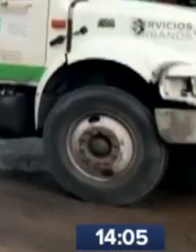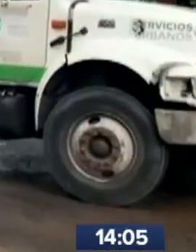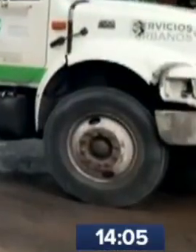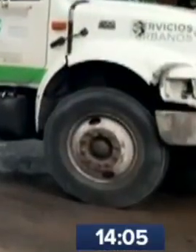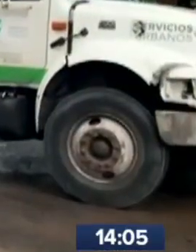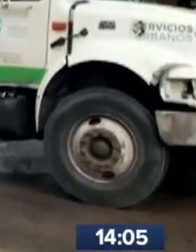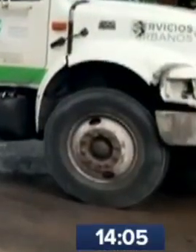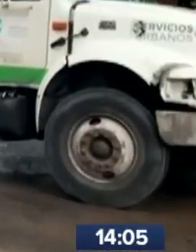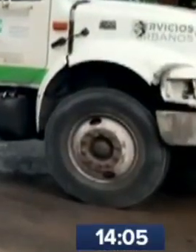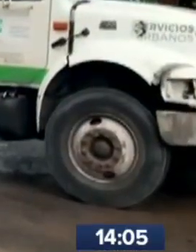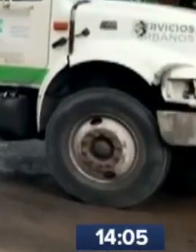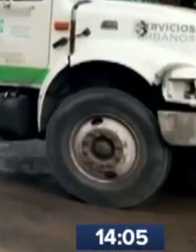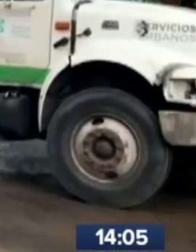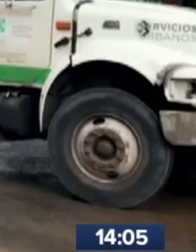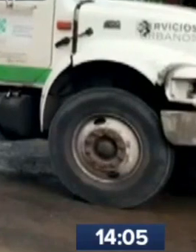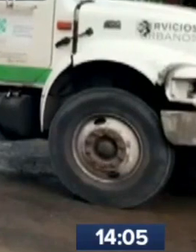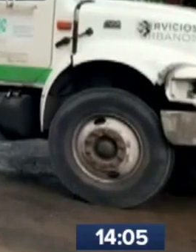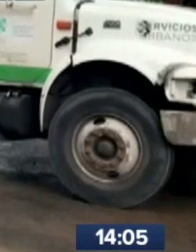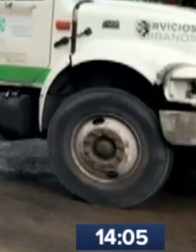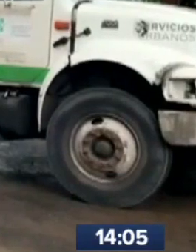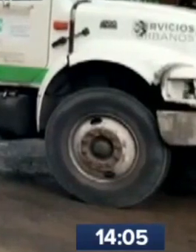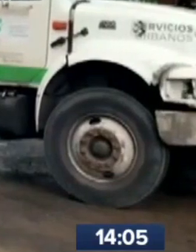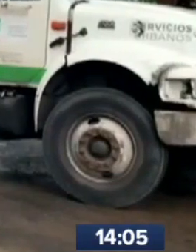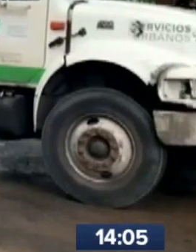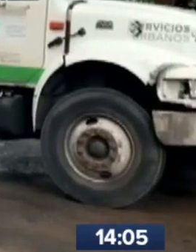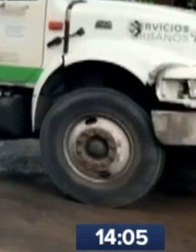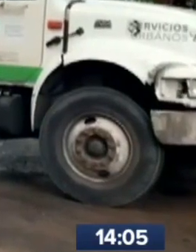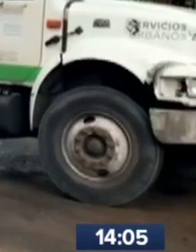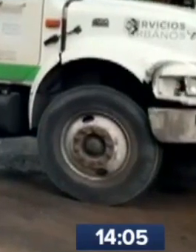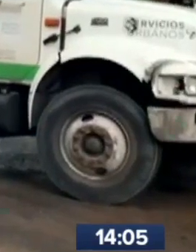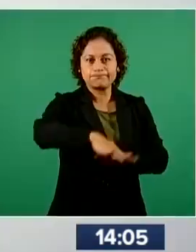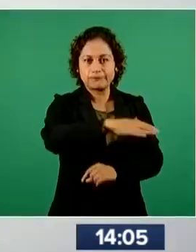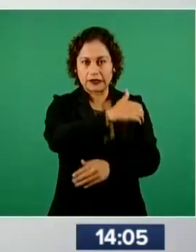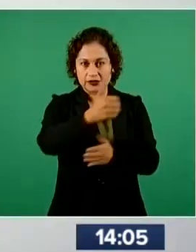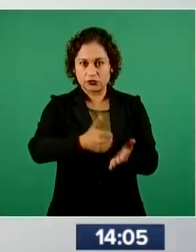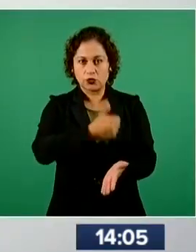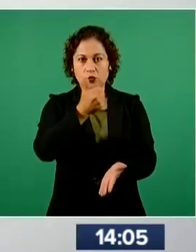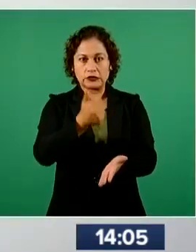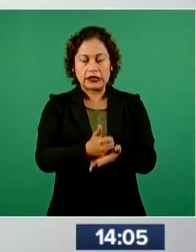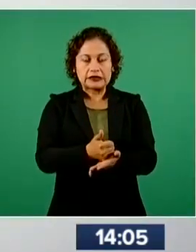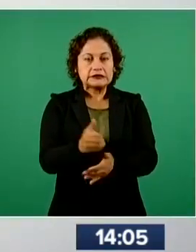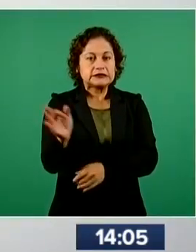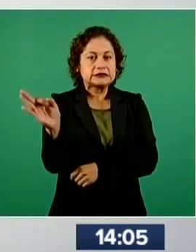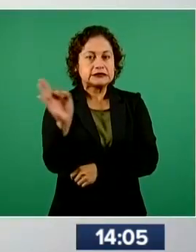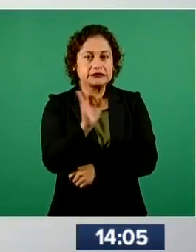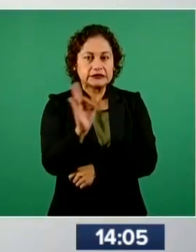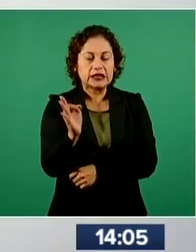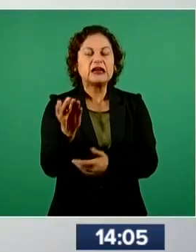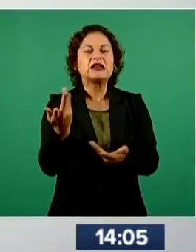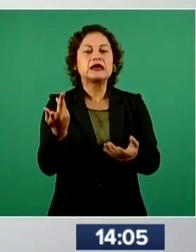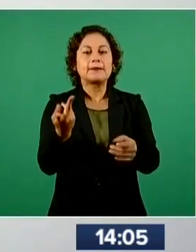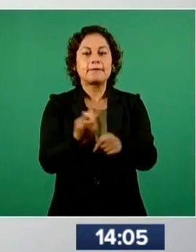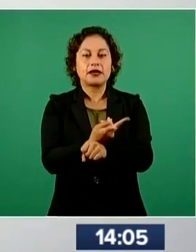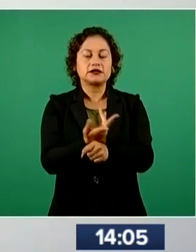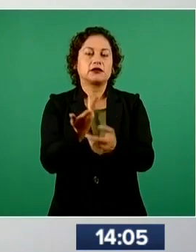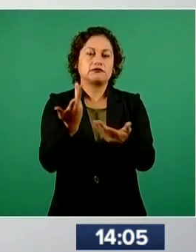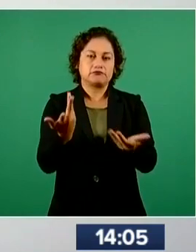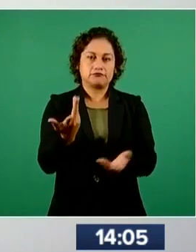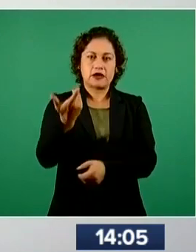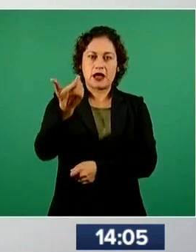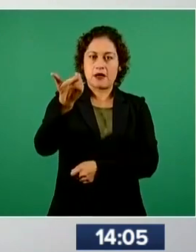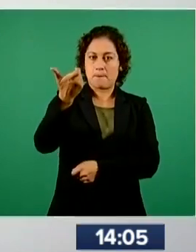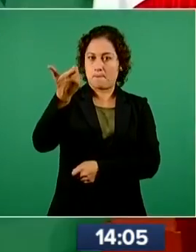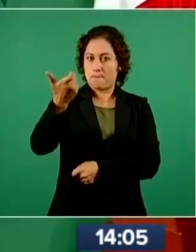instalación de una red de gas natural lópez obrador indicó que se haría en colonias de gran ciudades y entraría en